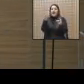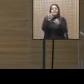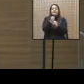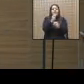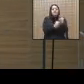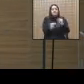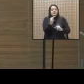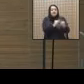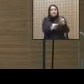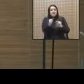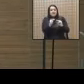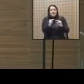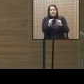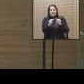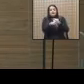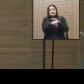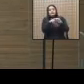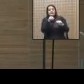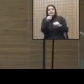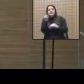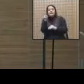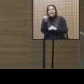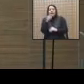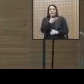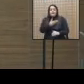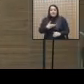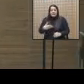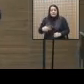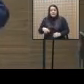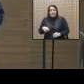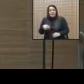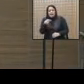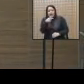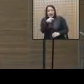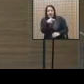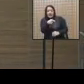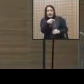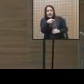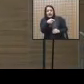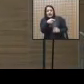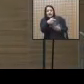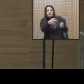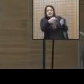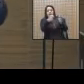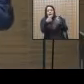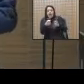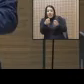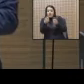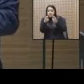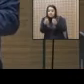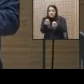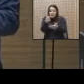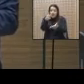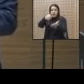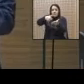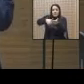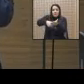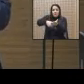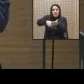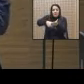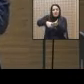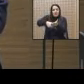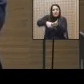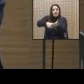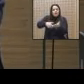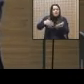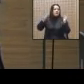negociación que lo que sacara el presidente de ahí simplemente llegara y se votara, y de ahí, yo no